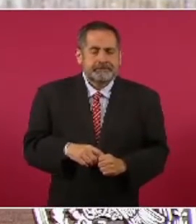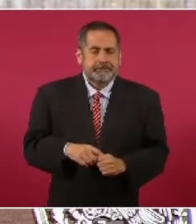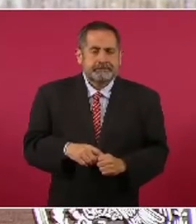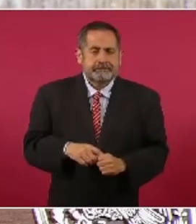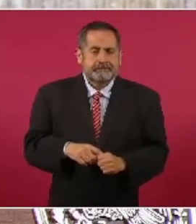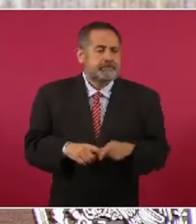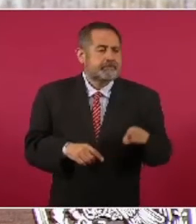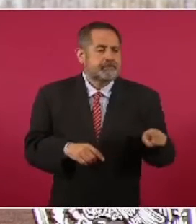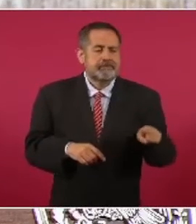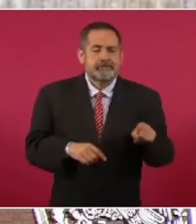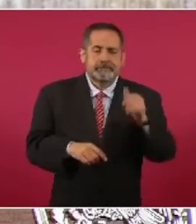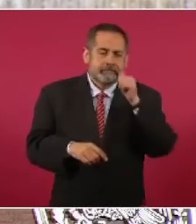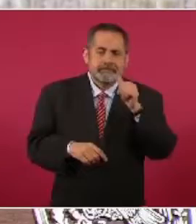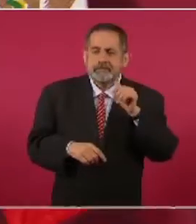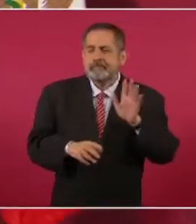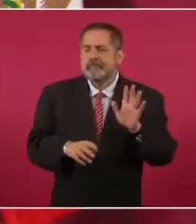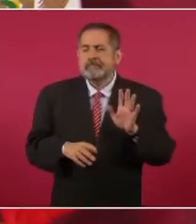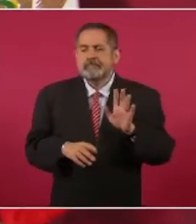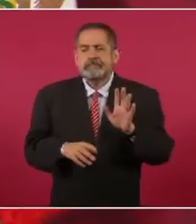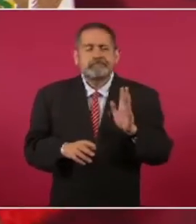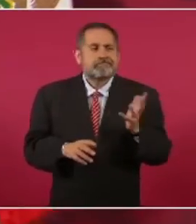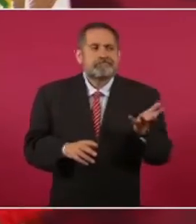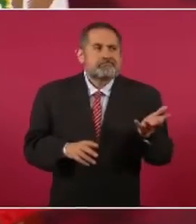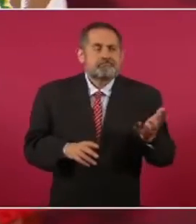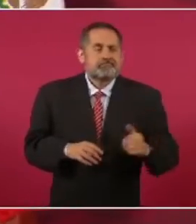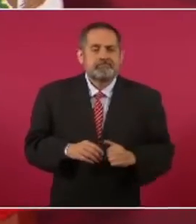juegan un papel